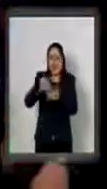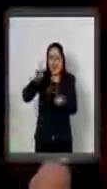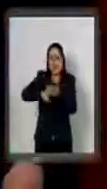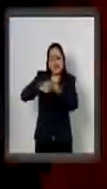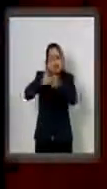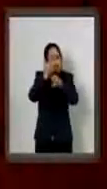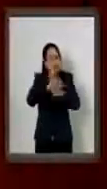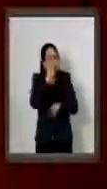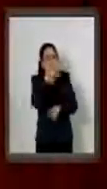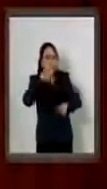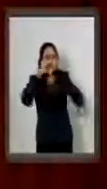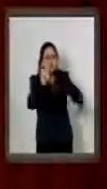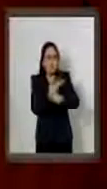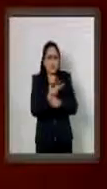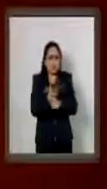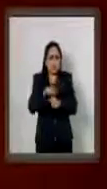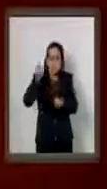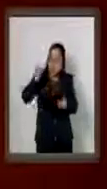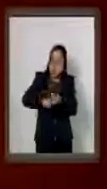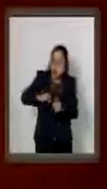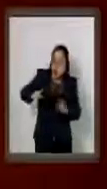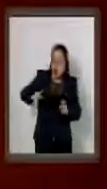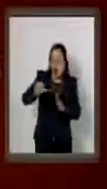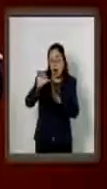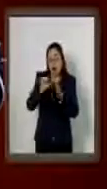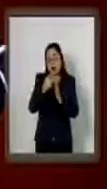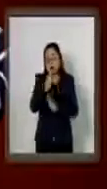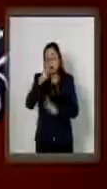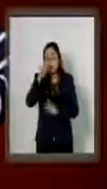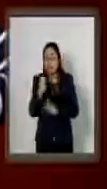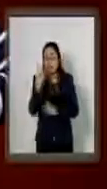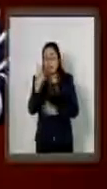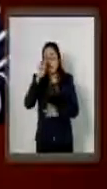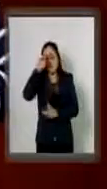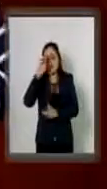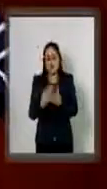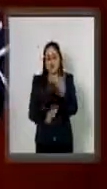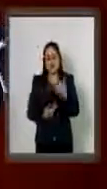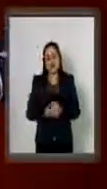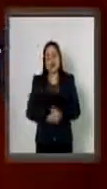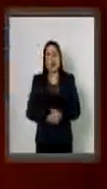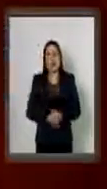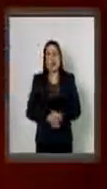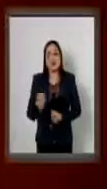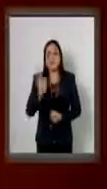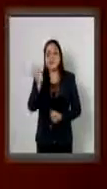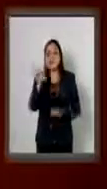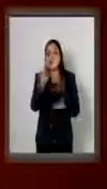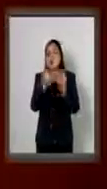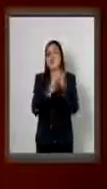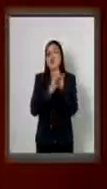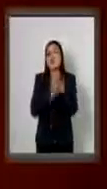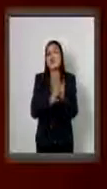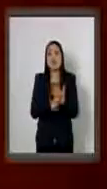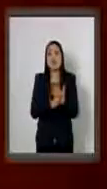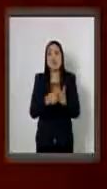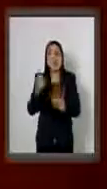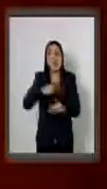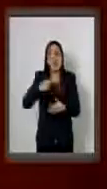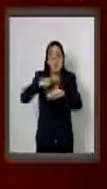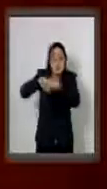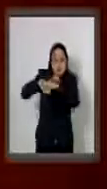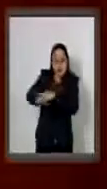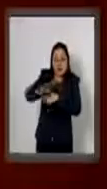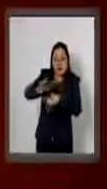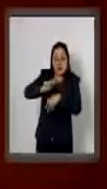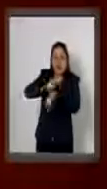entidades federativas. Otro artículo violentado, el 124. A quienes dicen, no vamos a militarizar